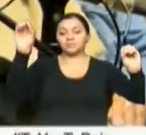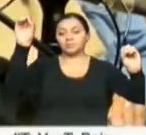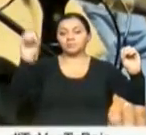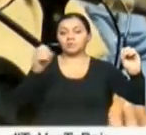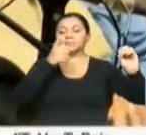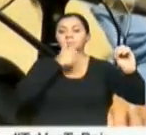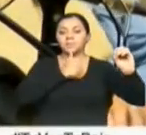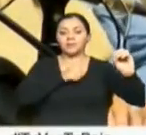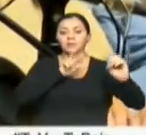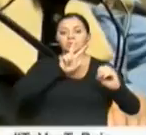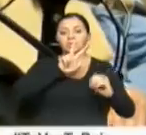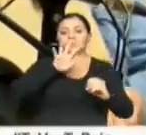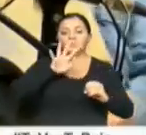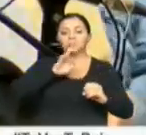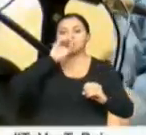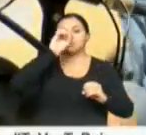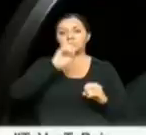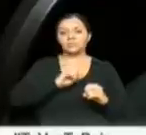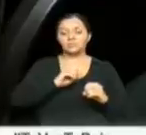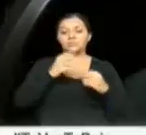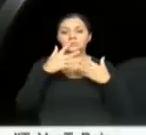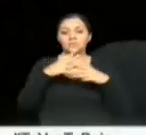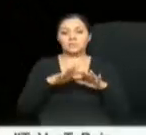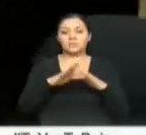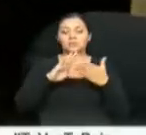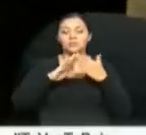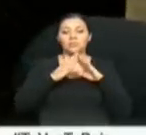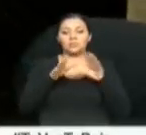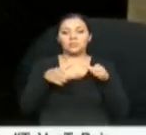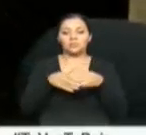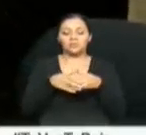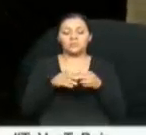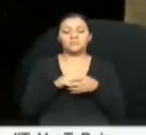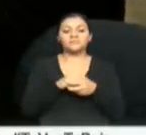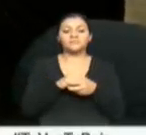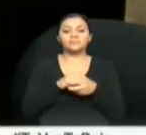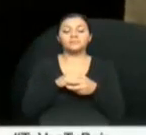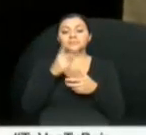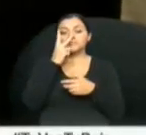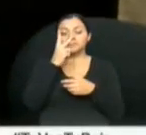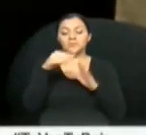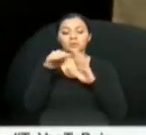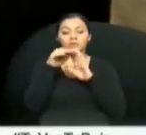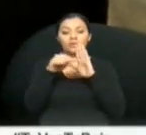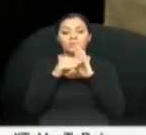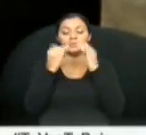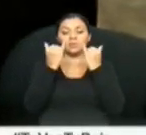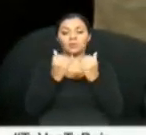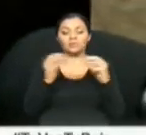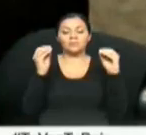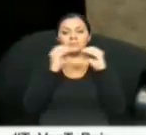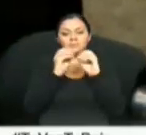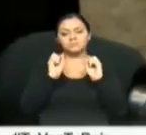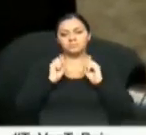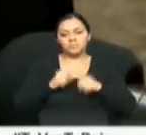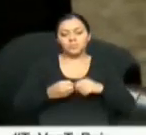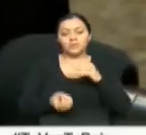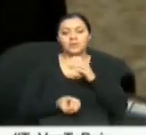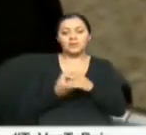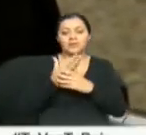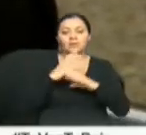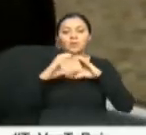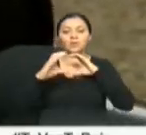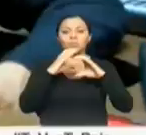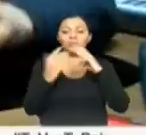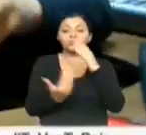los privados y 34% para los comunitarios. Ordóñez ve en esta normativa la posibilidad de crear nuevos medios